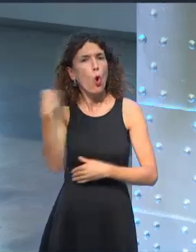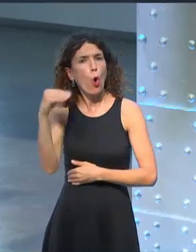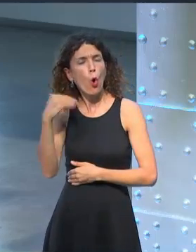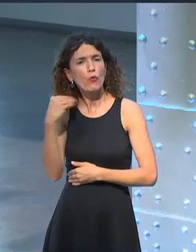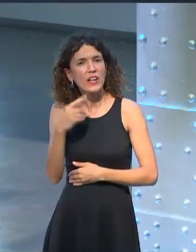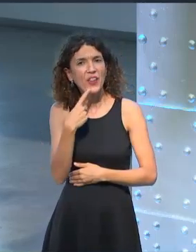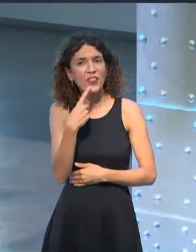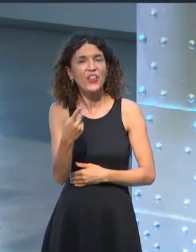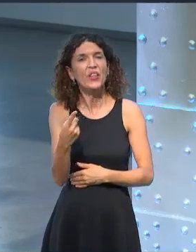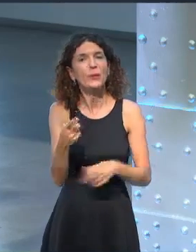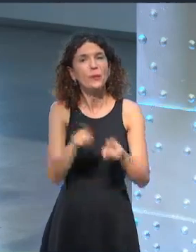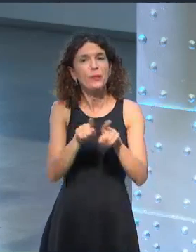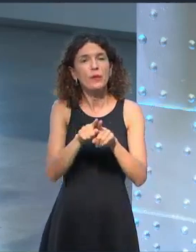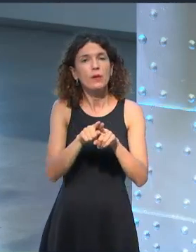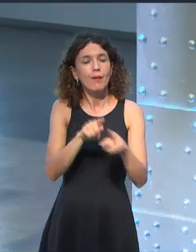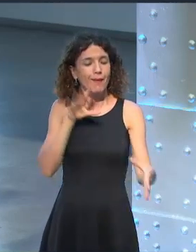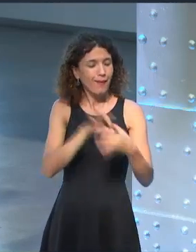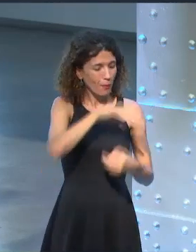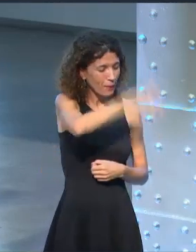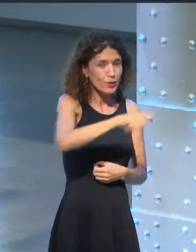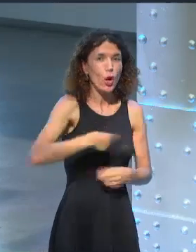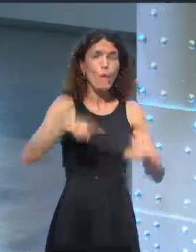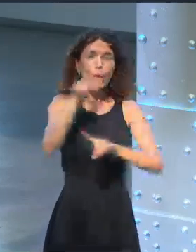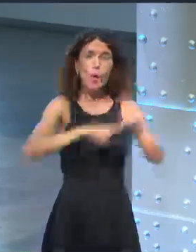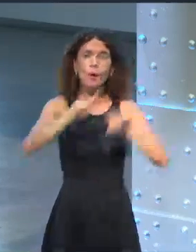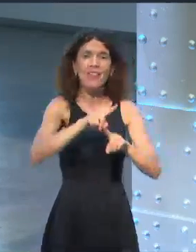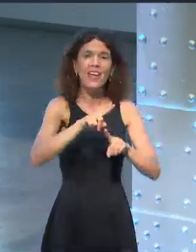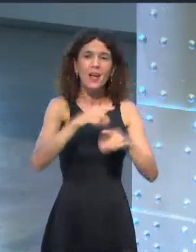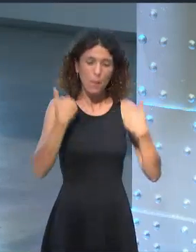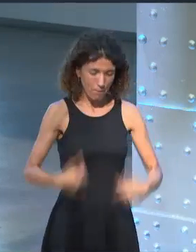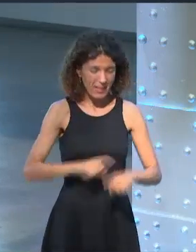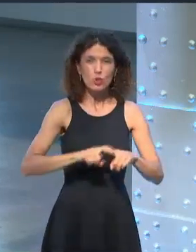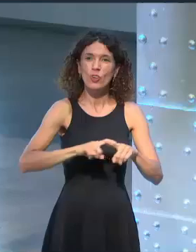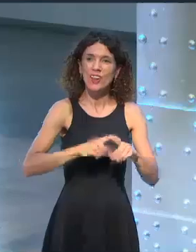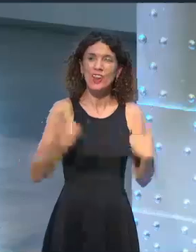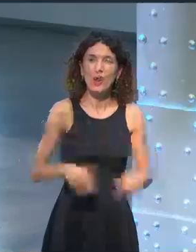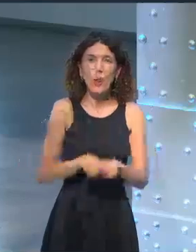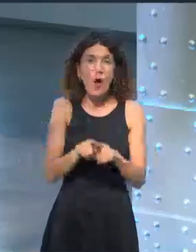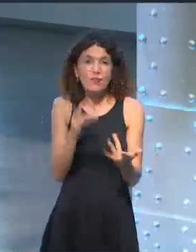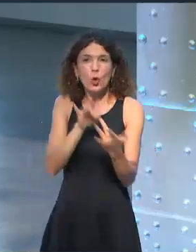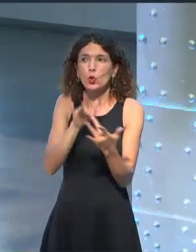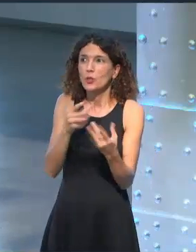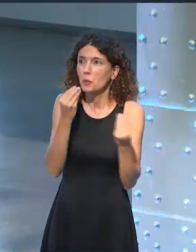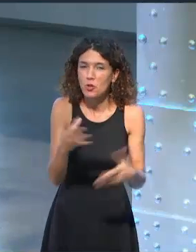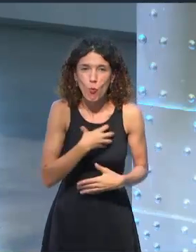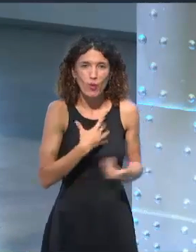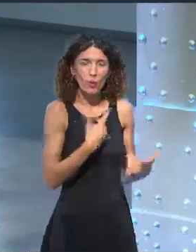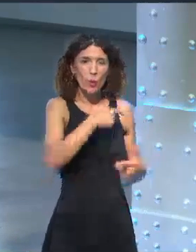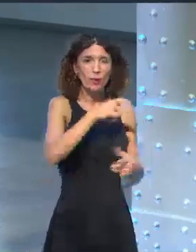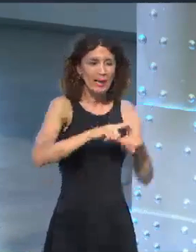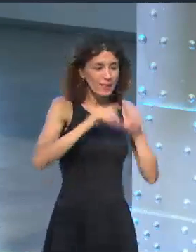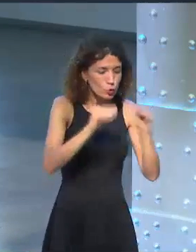jóvenes los asocian con personas con problemas de personalidad, o sea, problemas de trato, o sea, que son